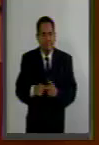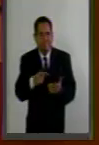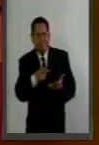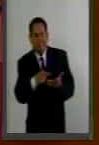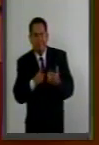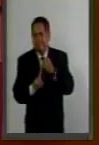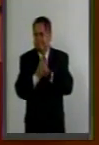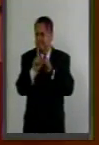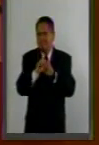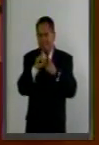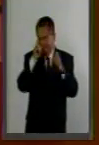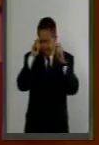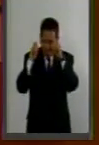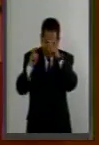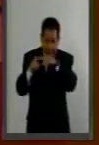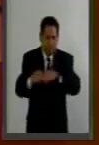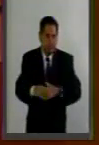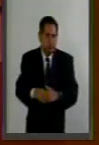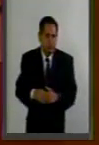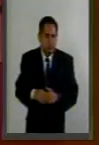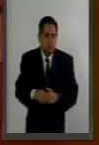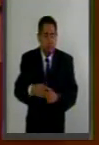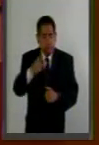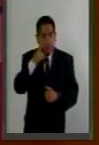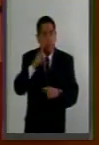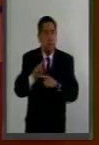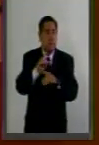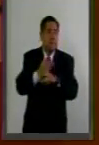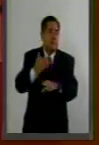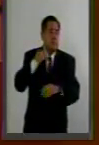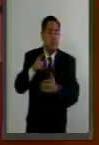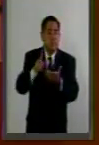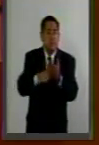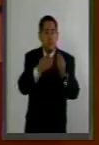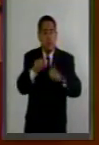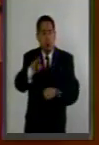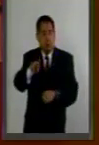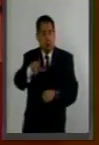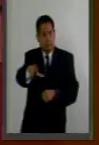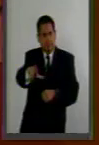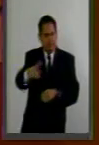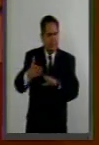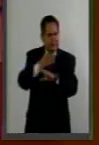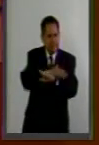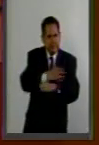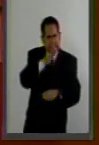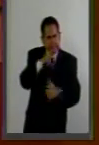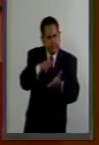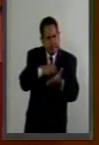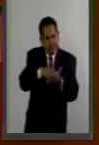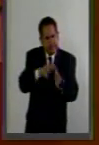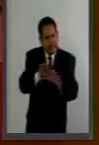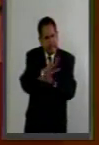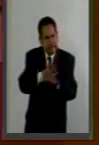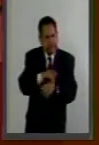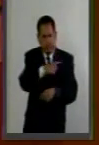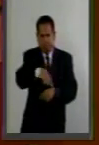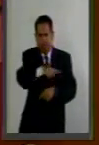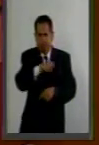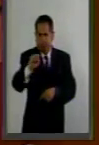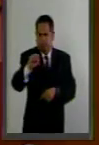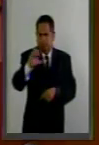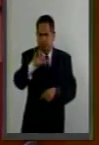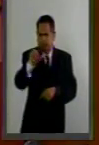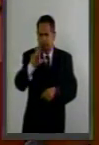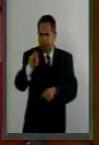son múltiples. Si bien desde 1987 se ha tratado de especializar a la Suprema Corte